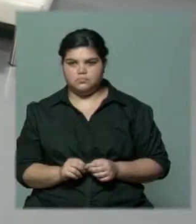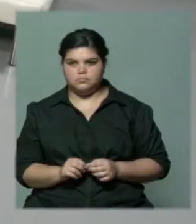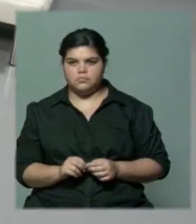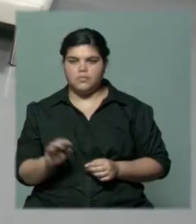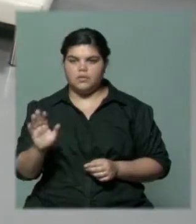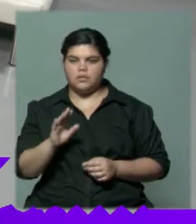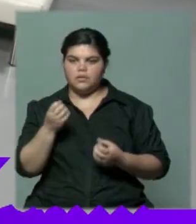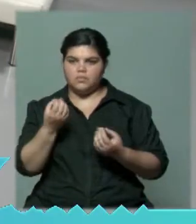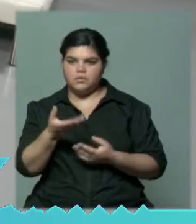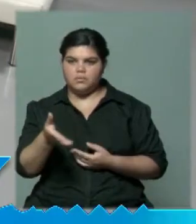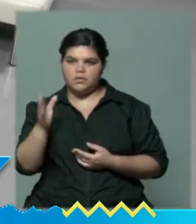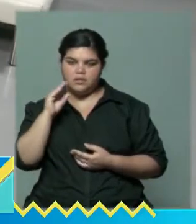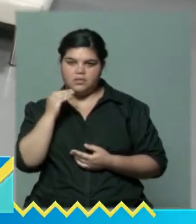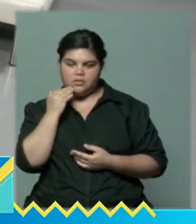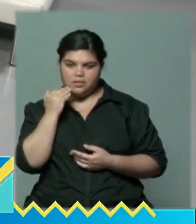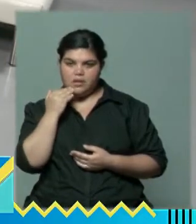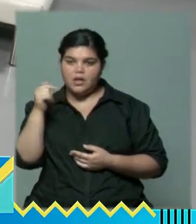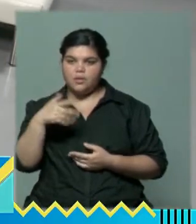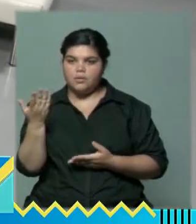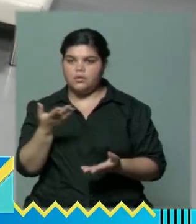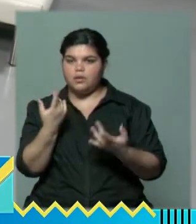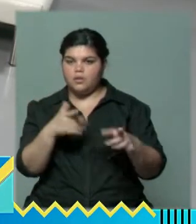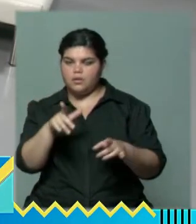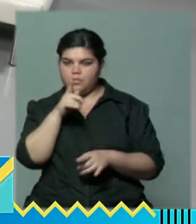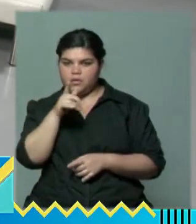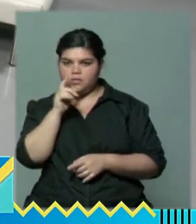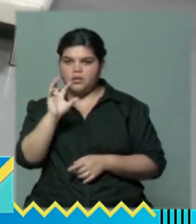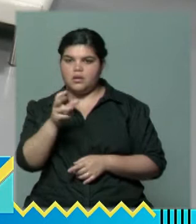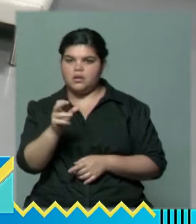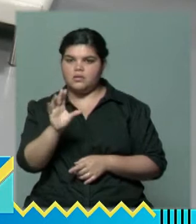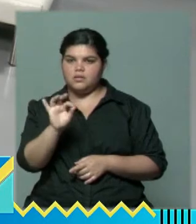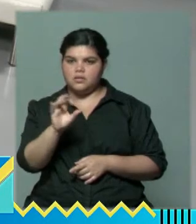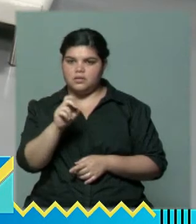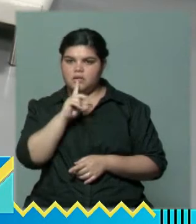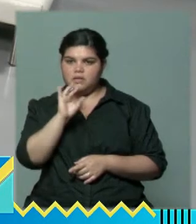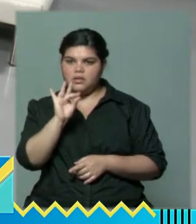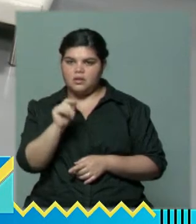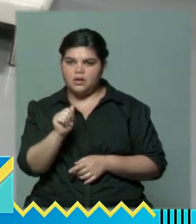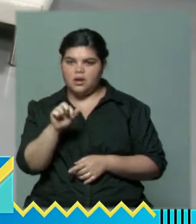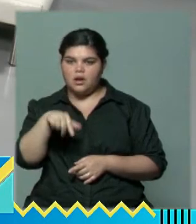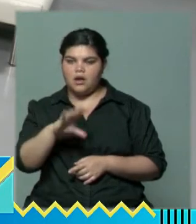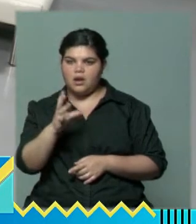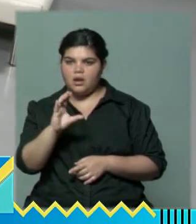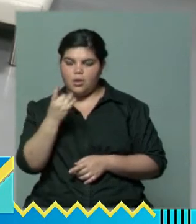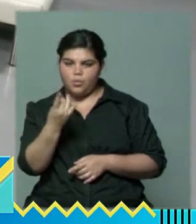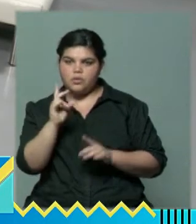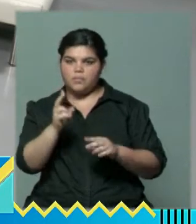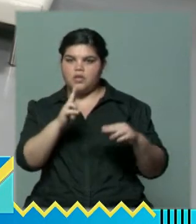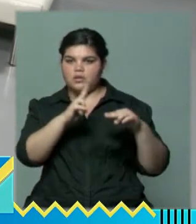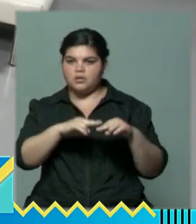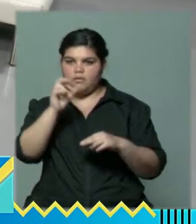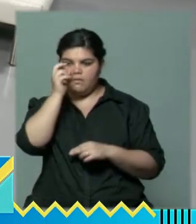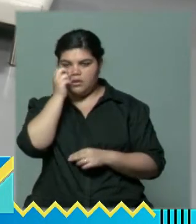¿Qué tal? Muy buenas tardes. Bienvenidos a una nueva edición de Distintos Parecidos por el canal 30 de la televisión digital abierta Señal U, también por el 22 de Super